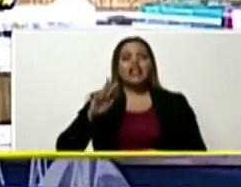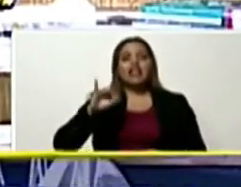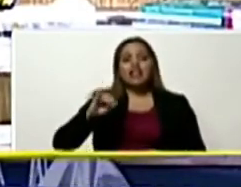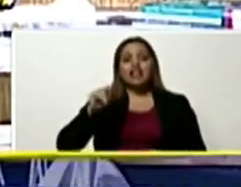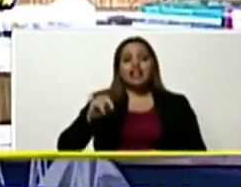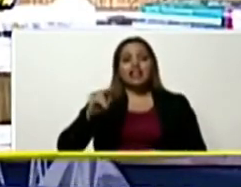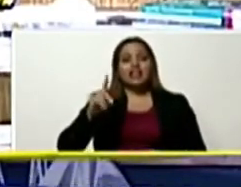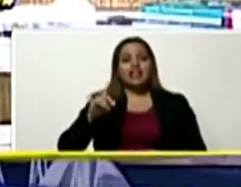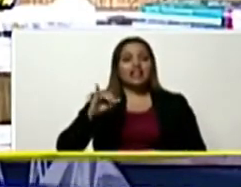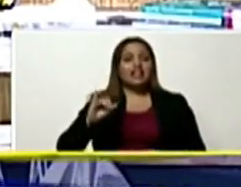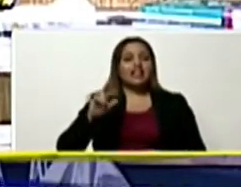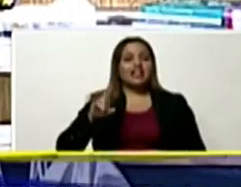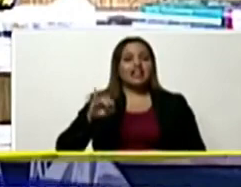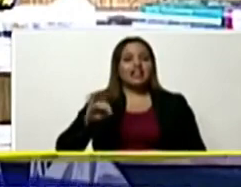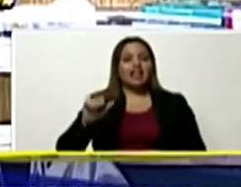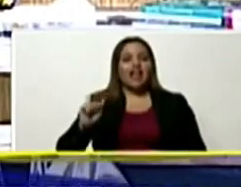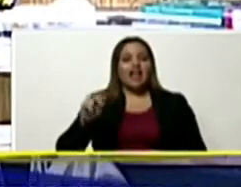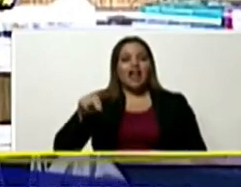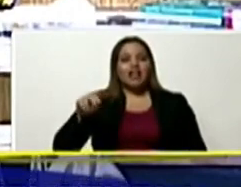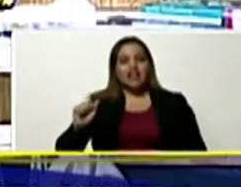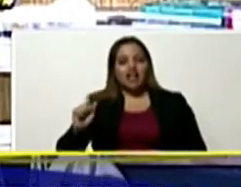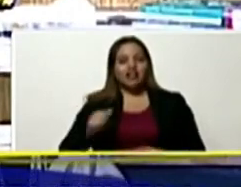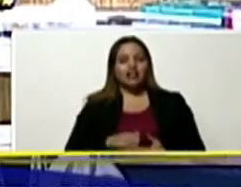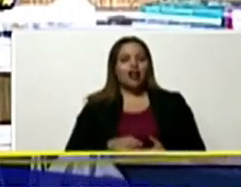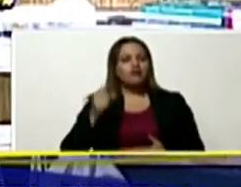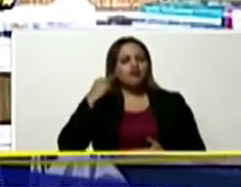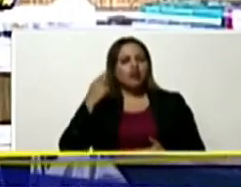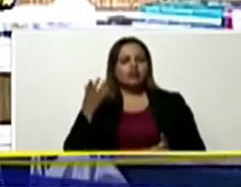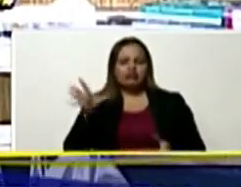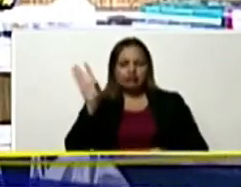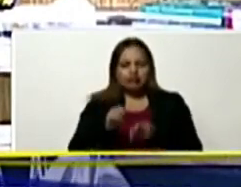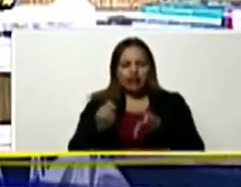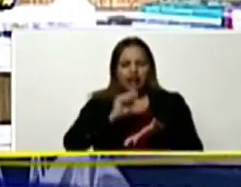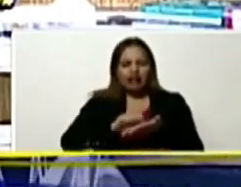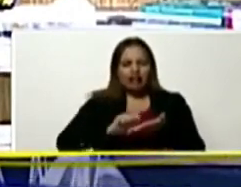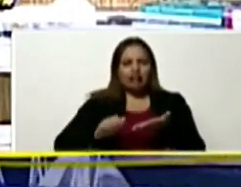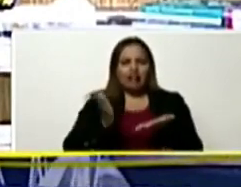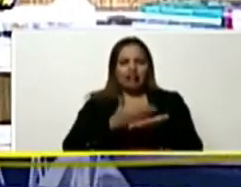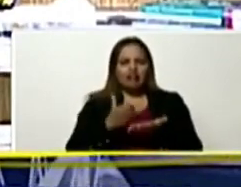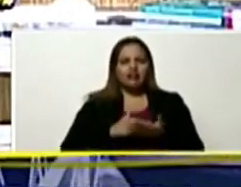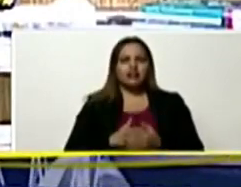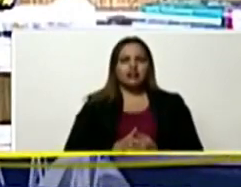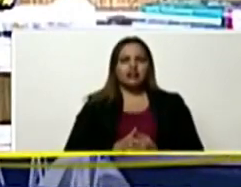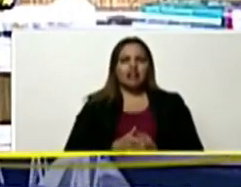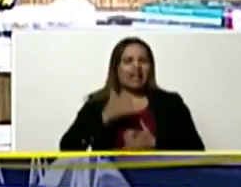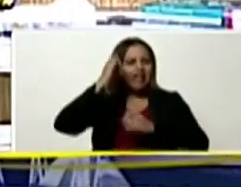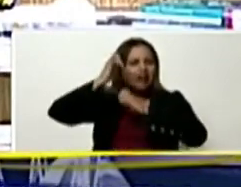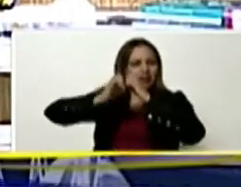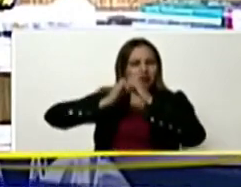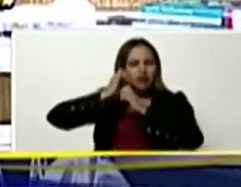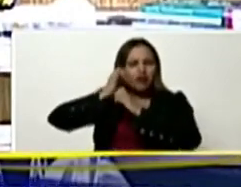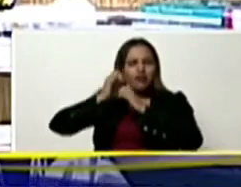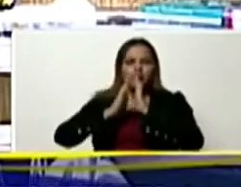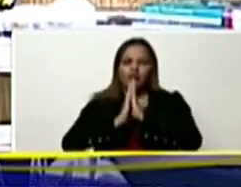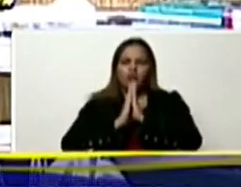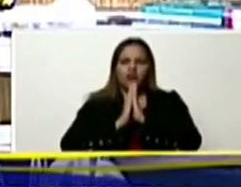Indiriana Parada. Se trata del libro, sí, el camarógrafo,